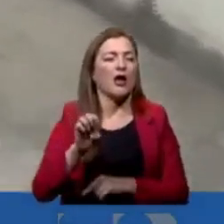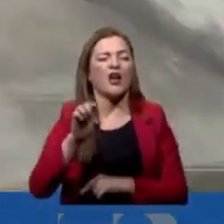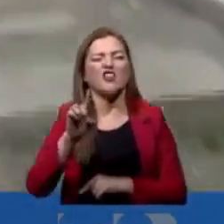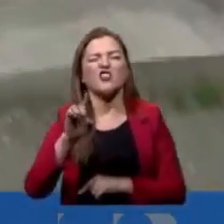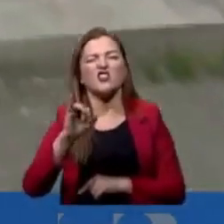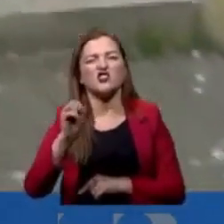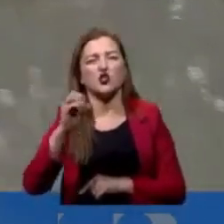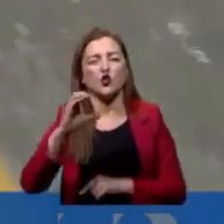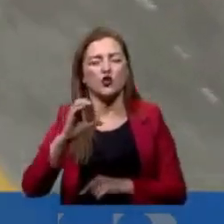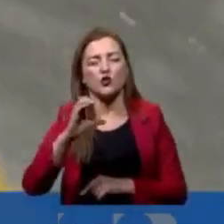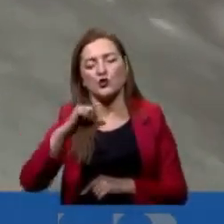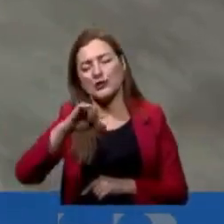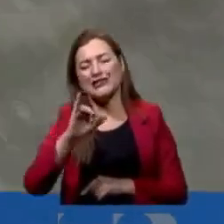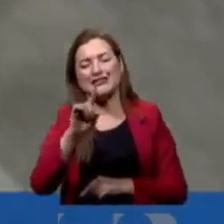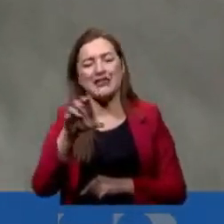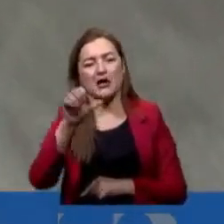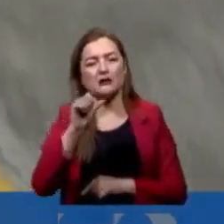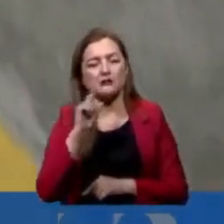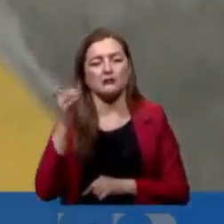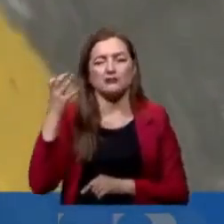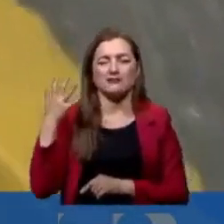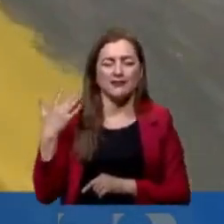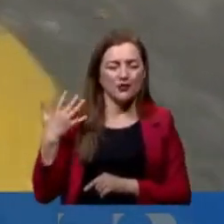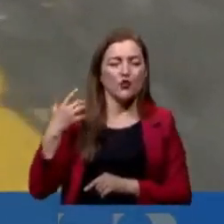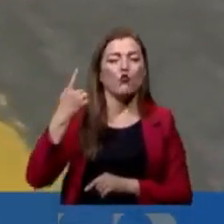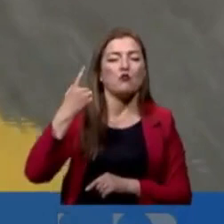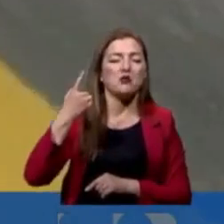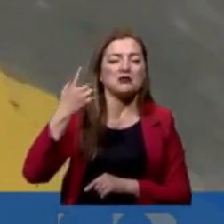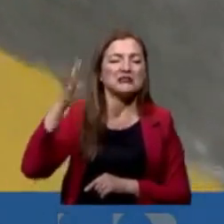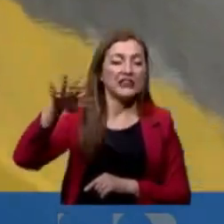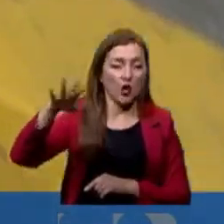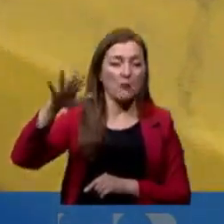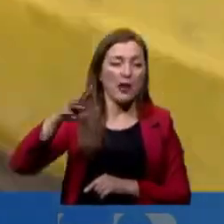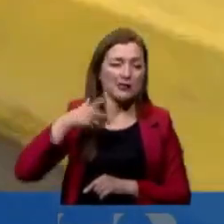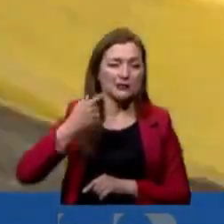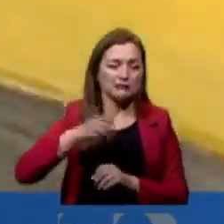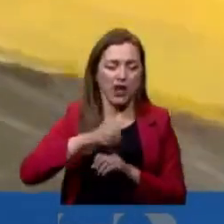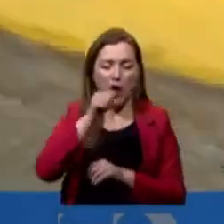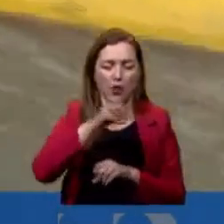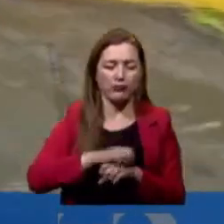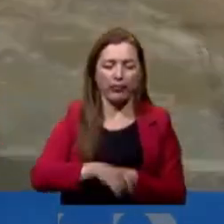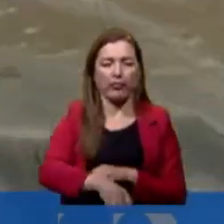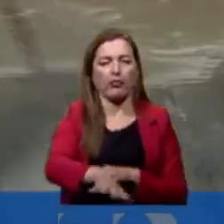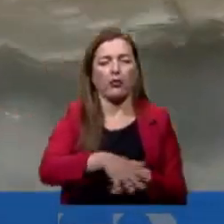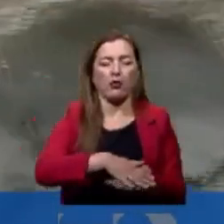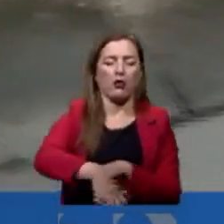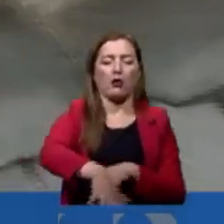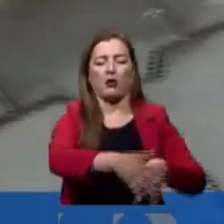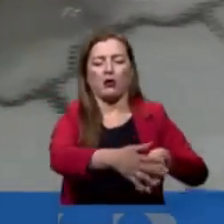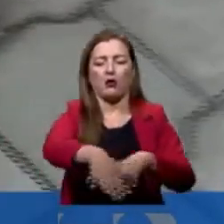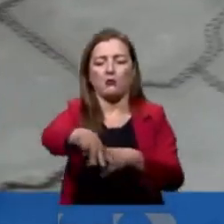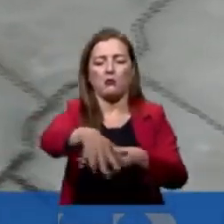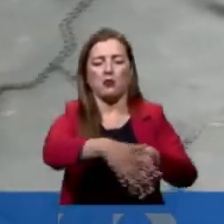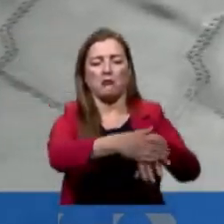precisamente una fuga de agua que se registra ya hace más de unos 5 meses, nos comentan los vecinos. Ustedes pueden ver la cantidad